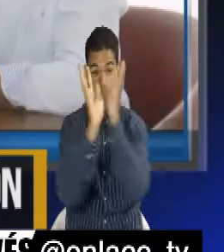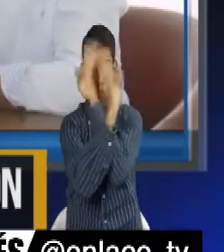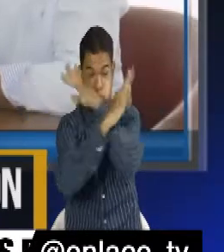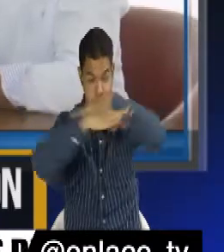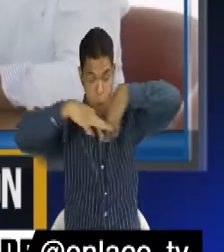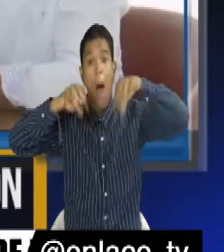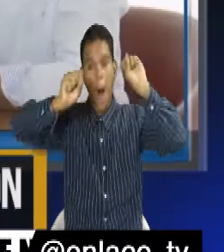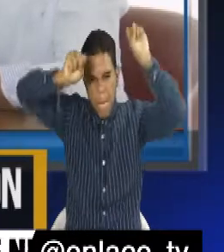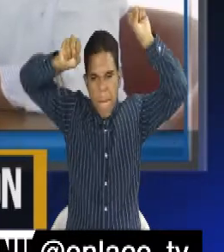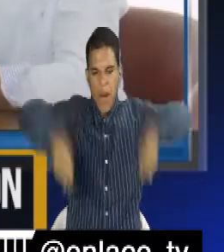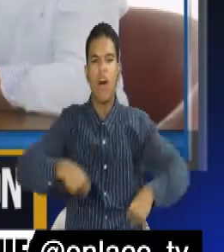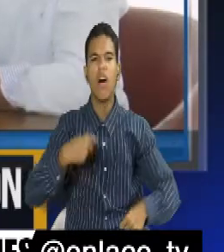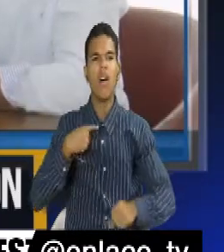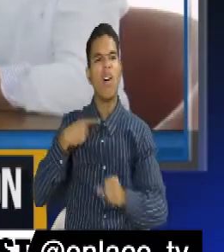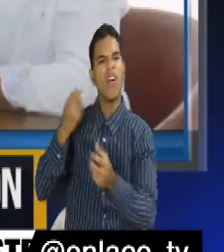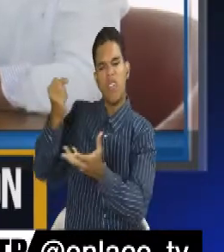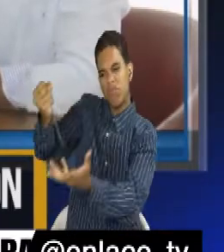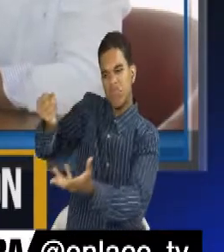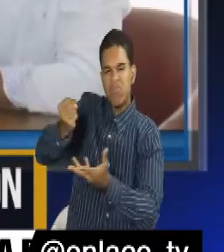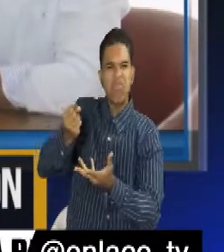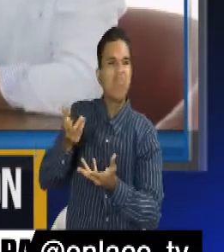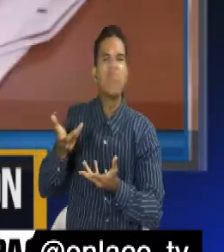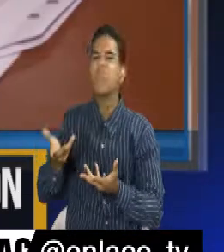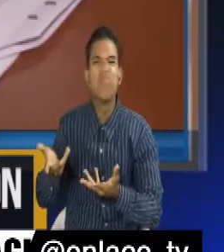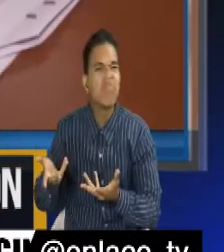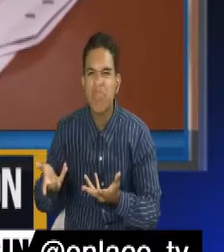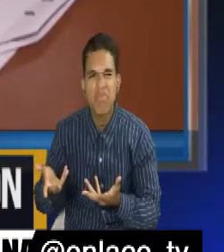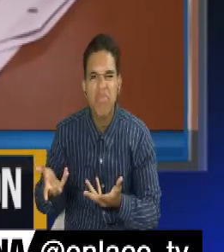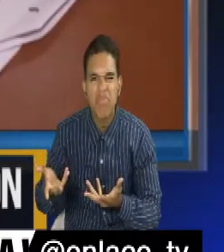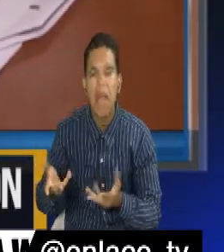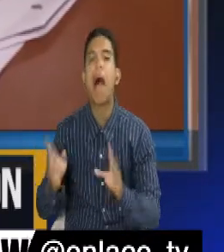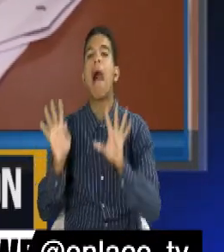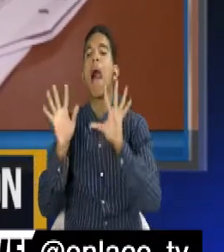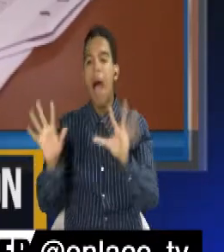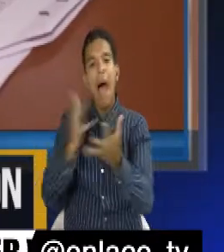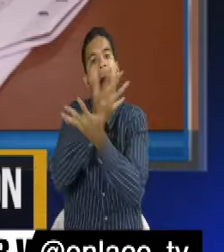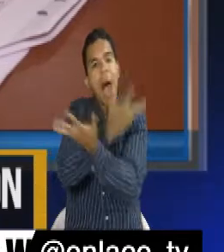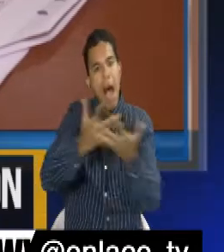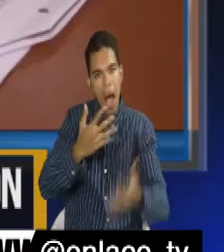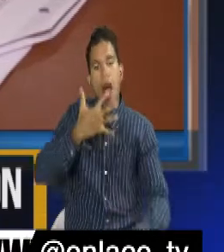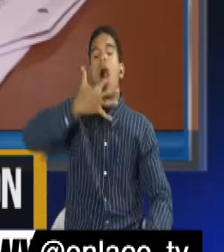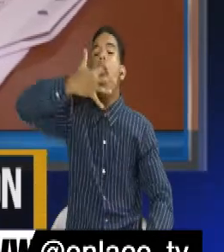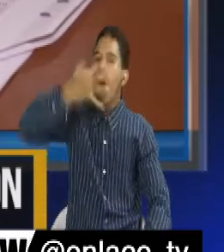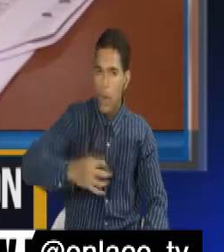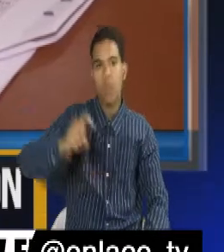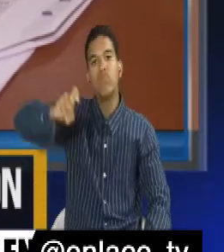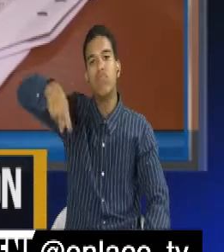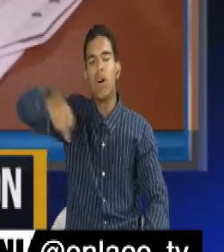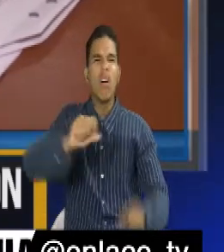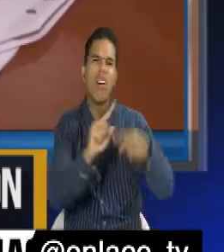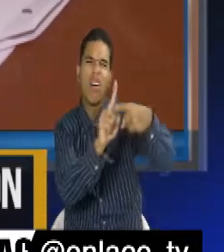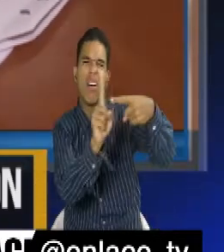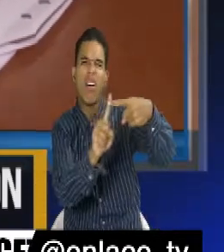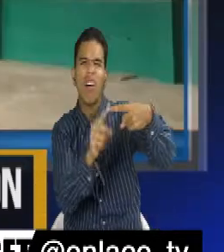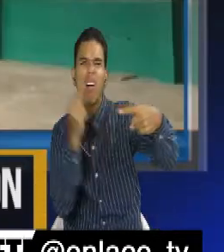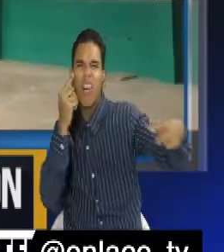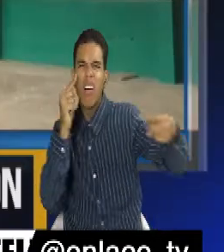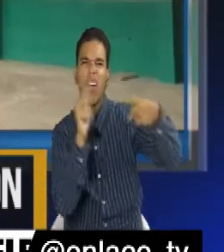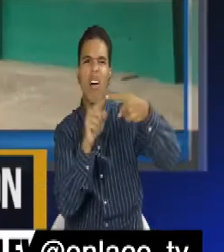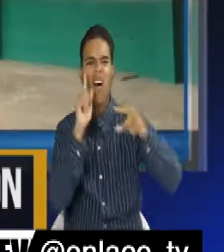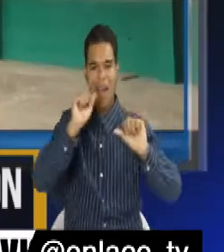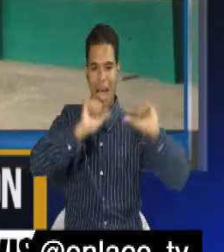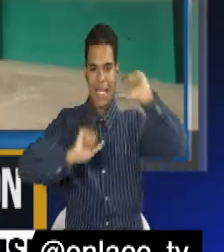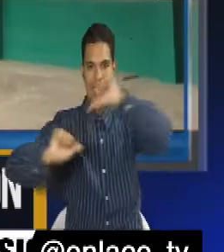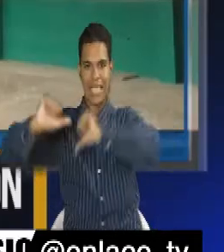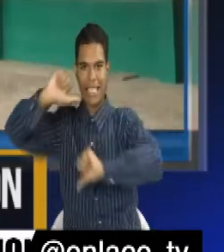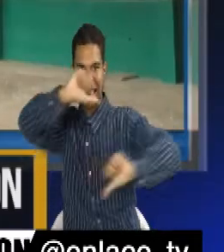da son unos elementos que realmente estamos necesitando. Primero, lo que tiene que ver con aseo, los